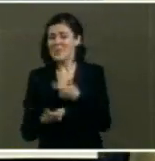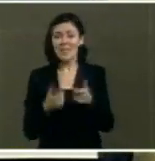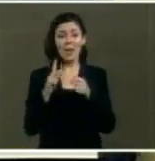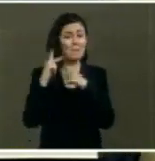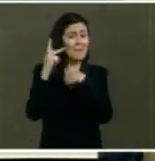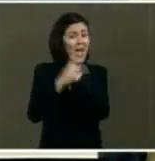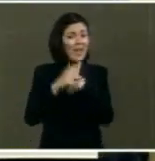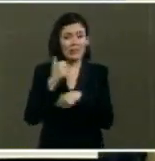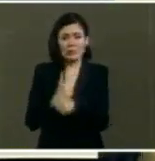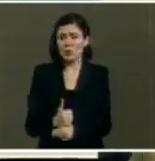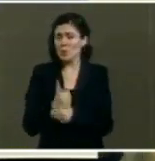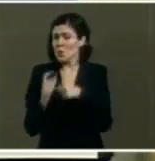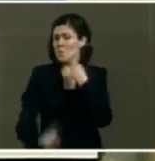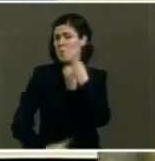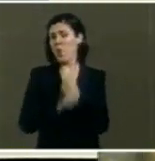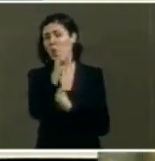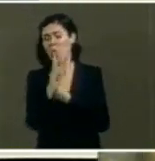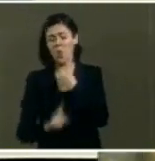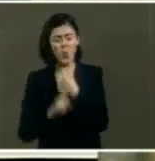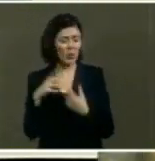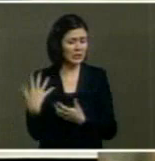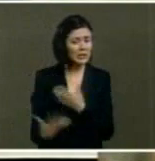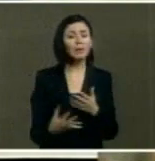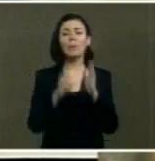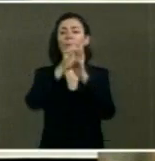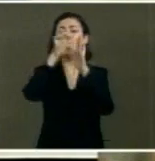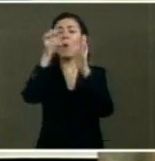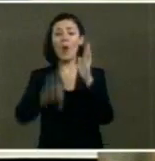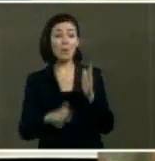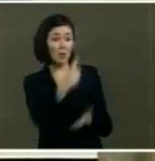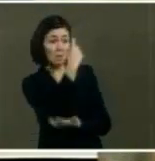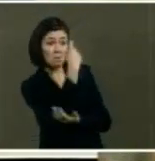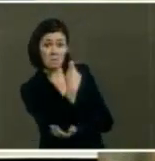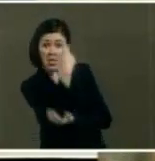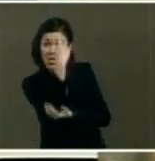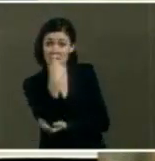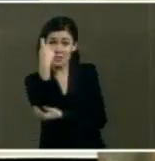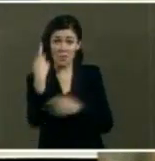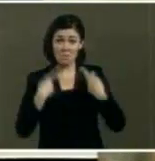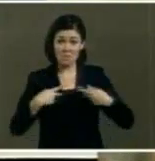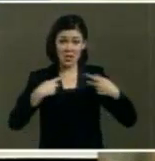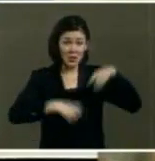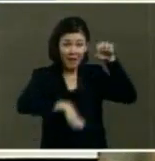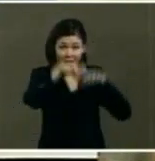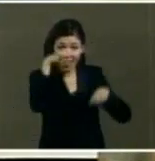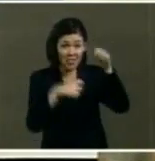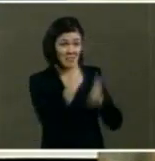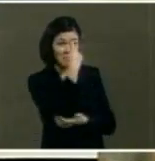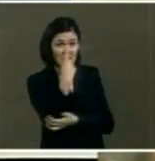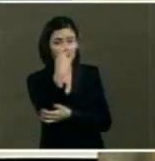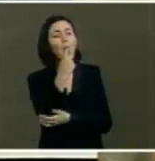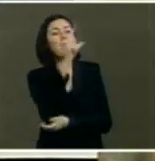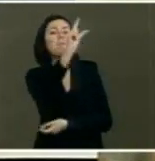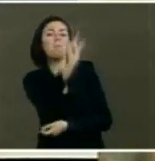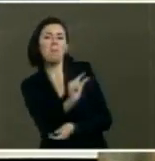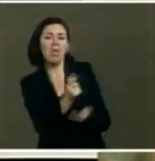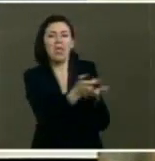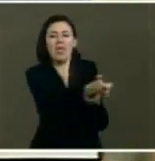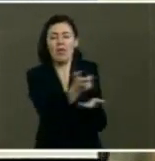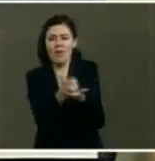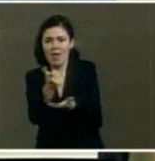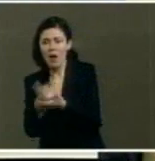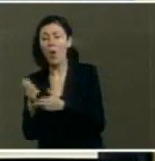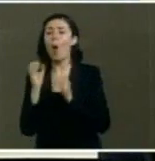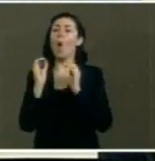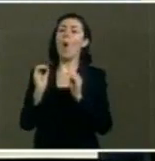ajustes, como reducir las pensiones de sus jubilados, reducir los salarios de sus trabajadores, eliminar las becas y